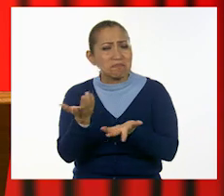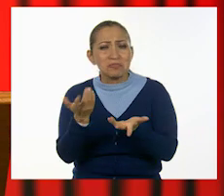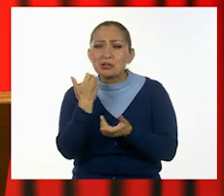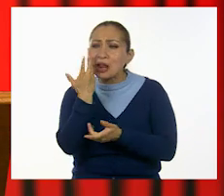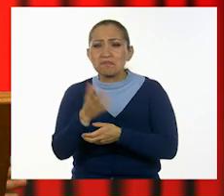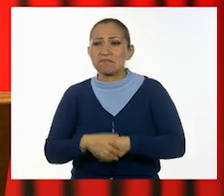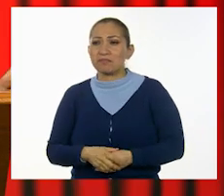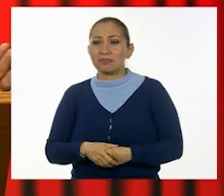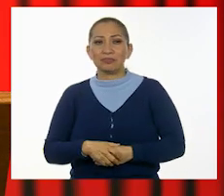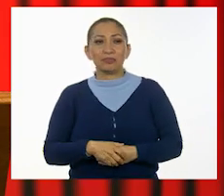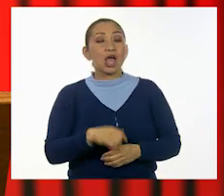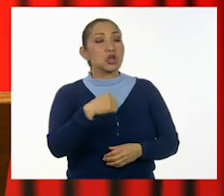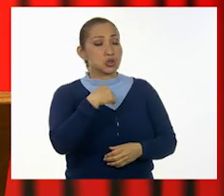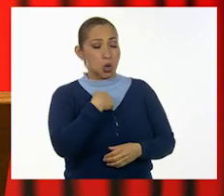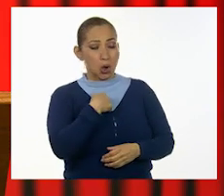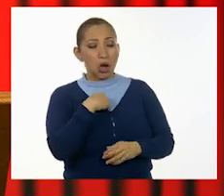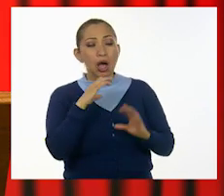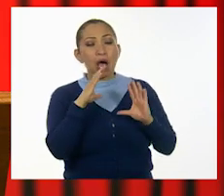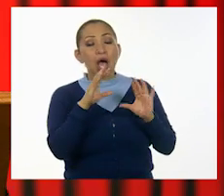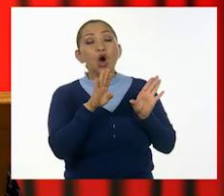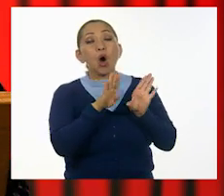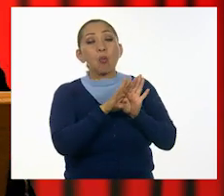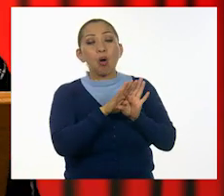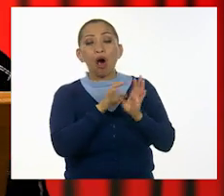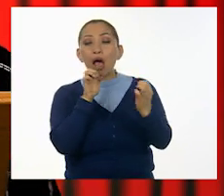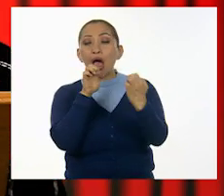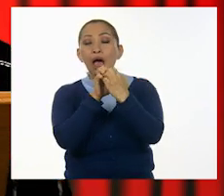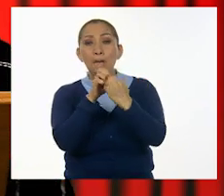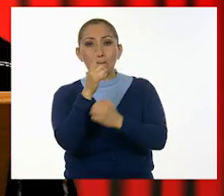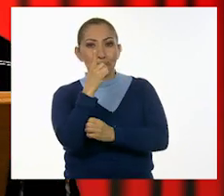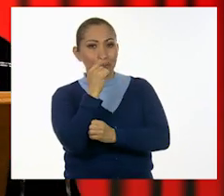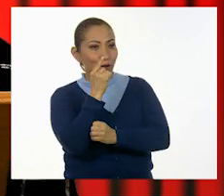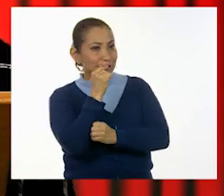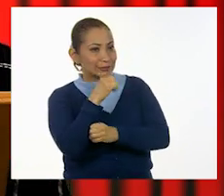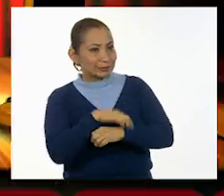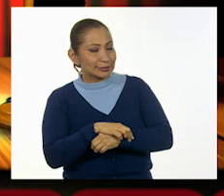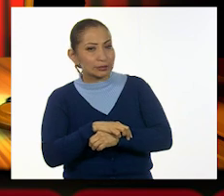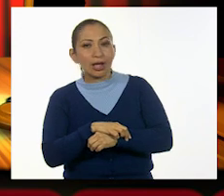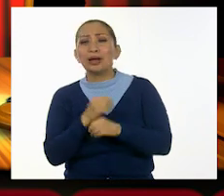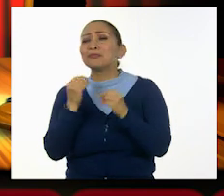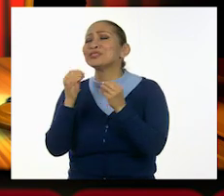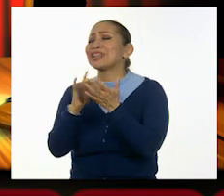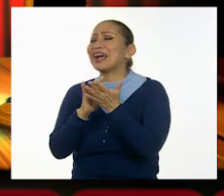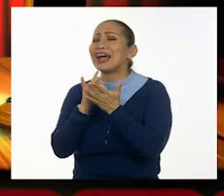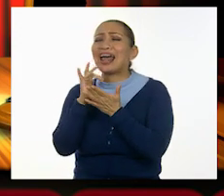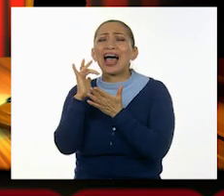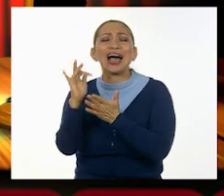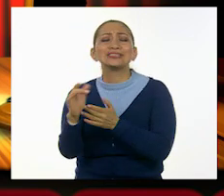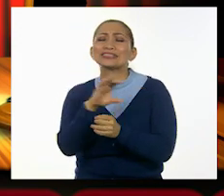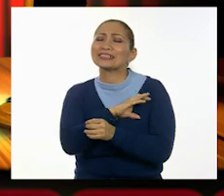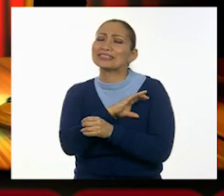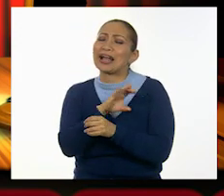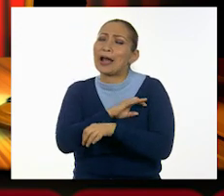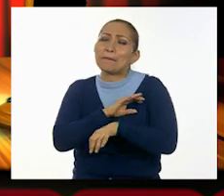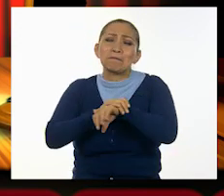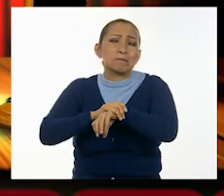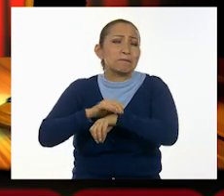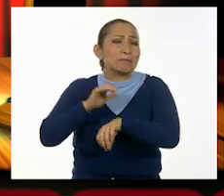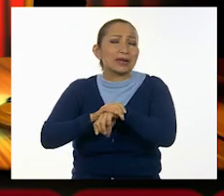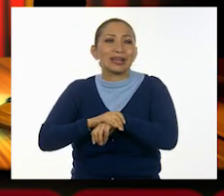Galerita. Yo le enseñaré cómo puede burlar al policía. Muchas gracias, mi querido